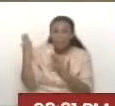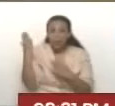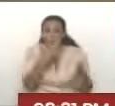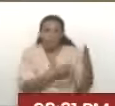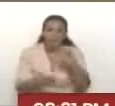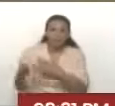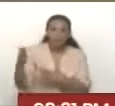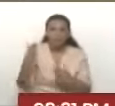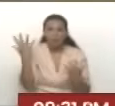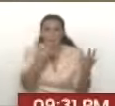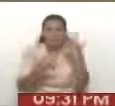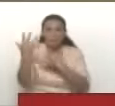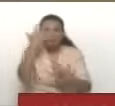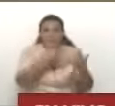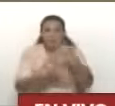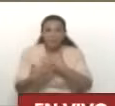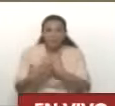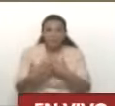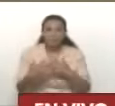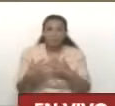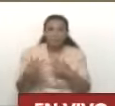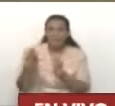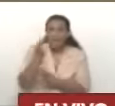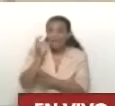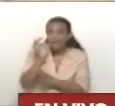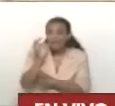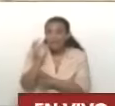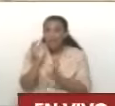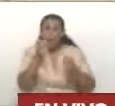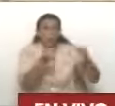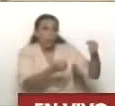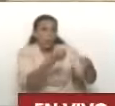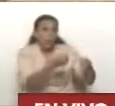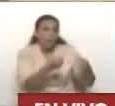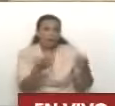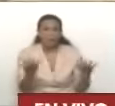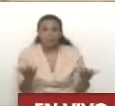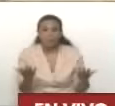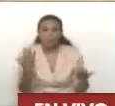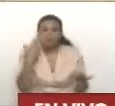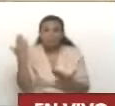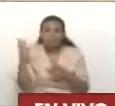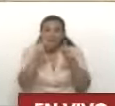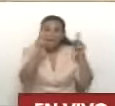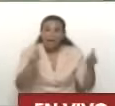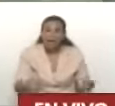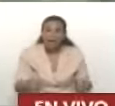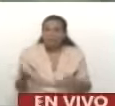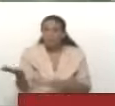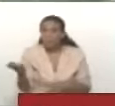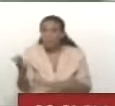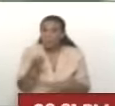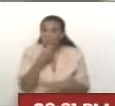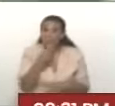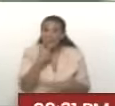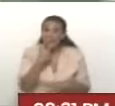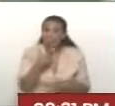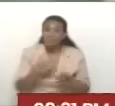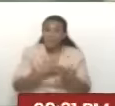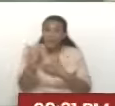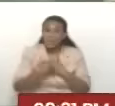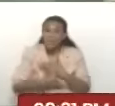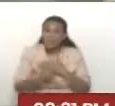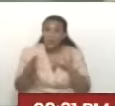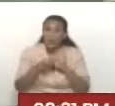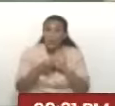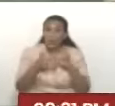combinan el Café Móvil Venezuela Mujer, mira, es una belleza el proyecto. Y lo